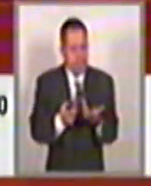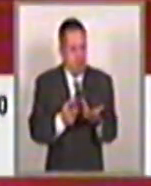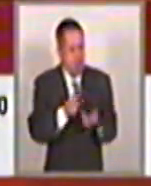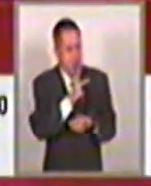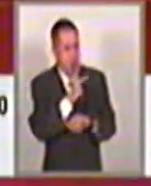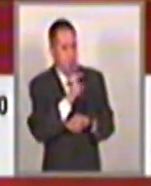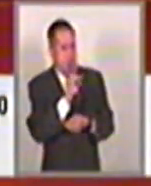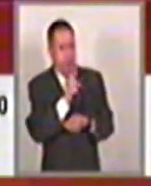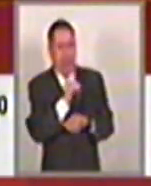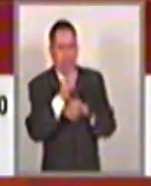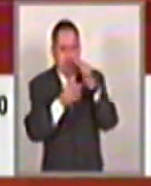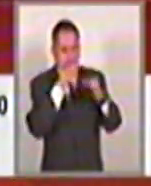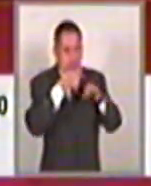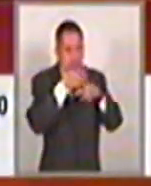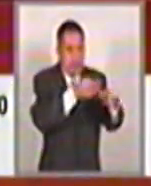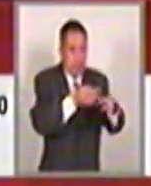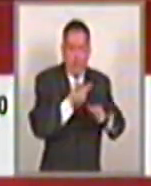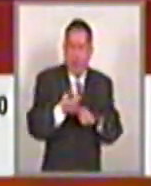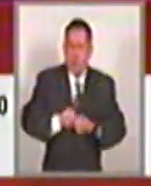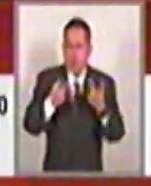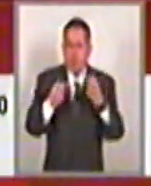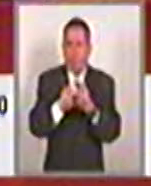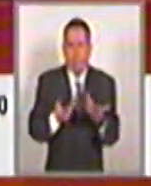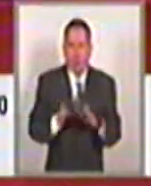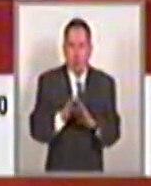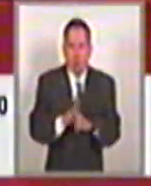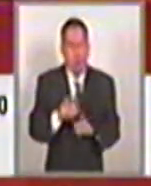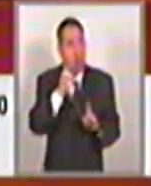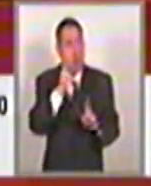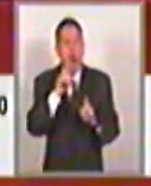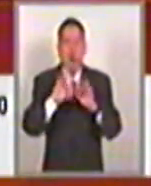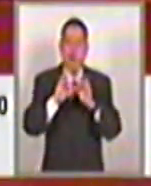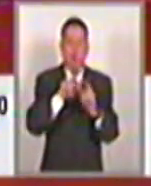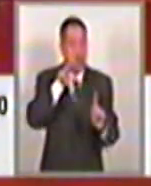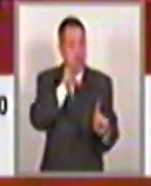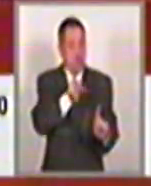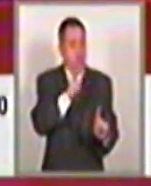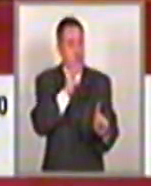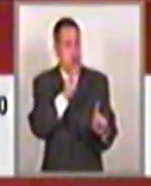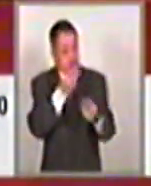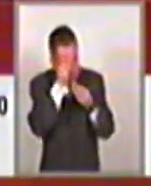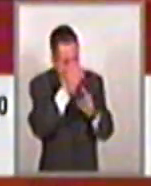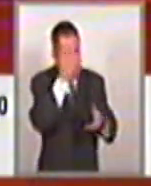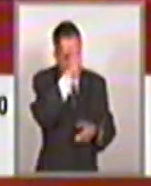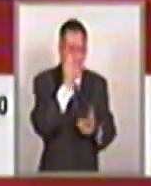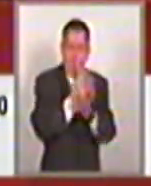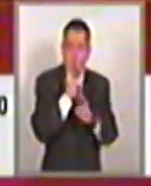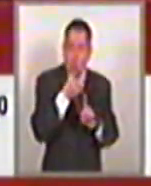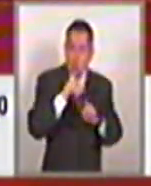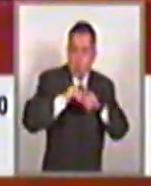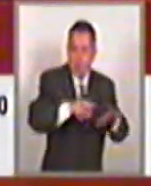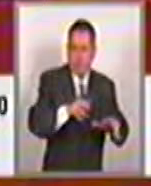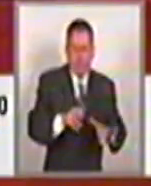contrarios cuando se trata de presentar solamente un lado o un aspecto de un argumento. Pero además, si no